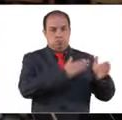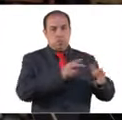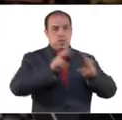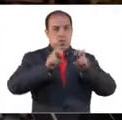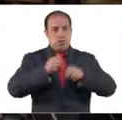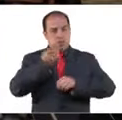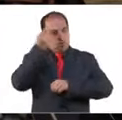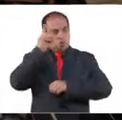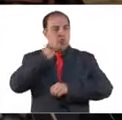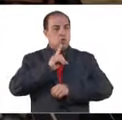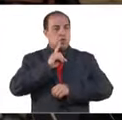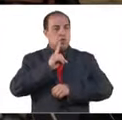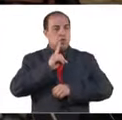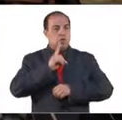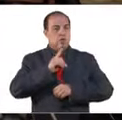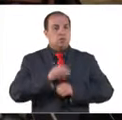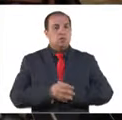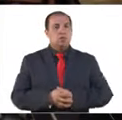doctora secretario.